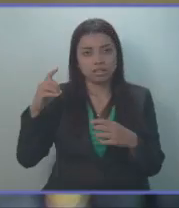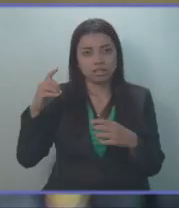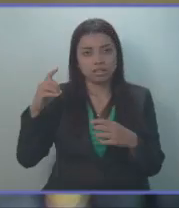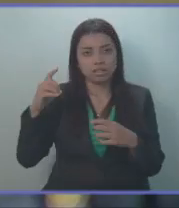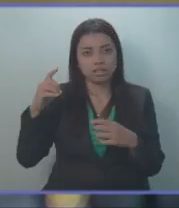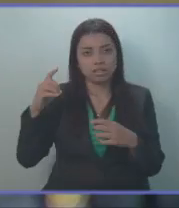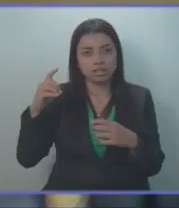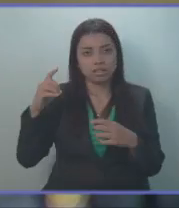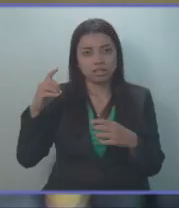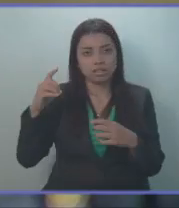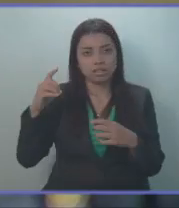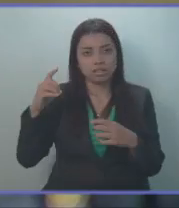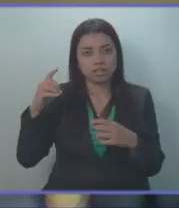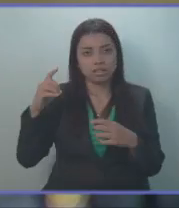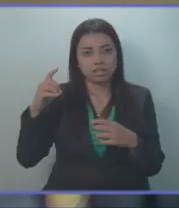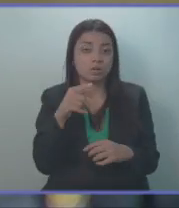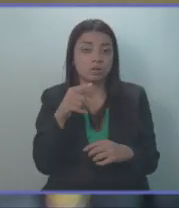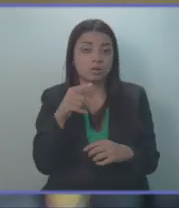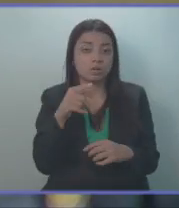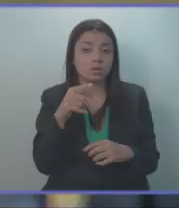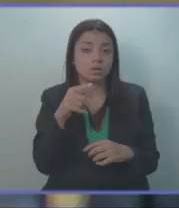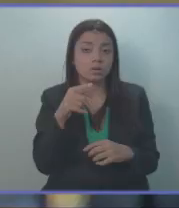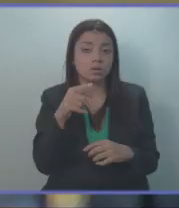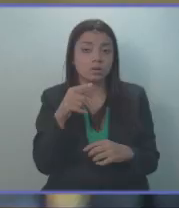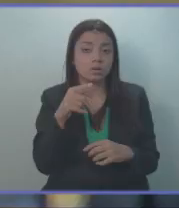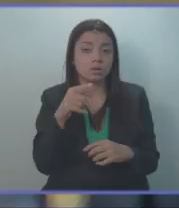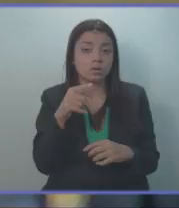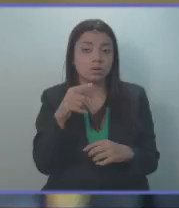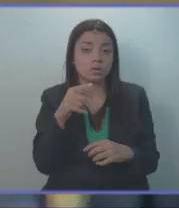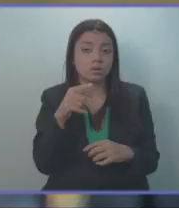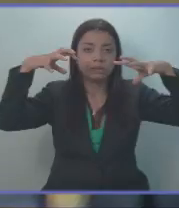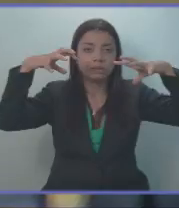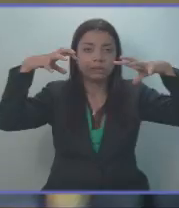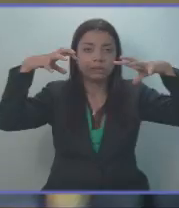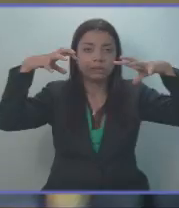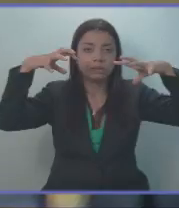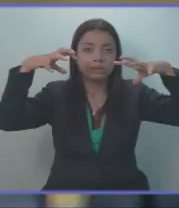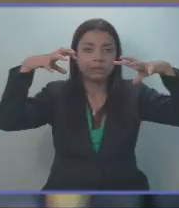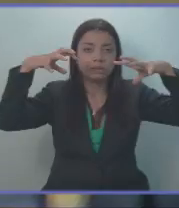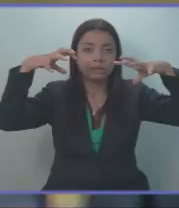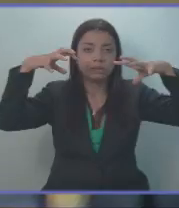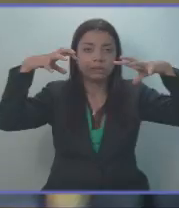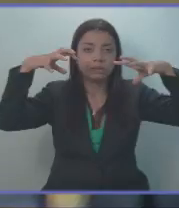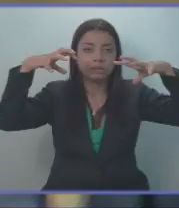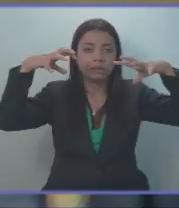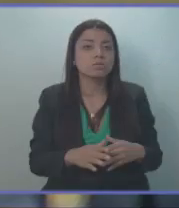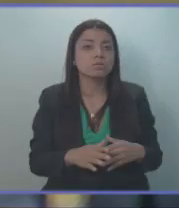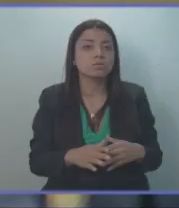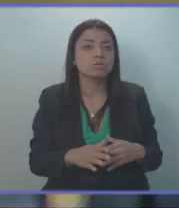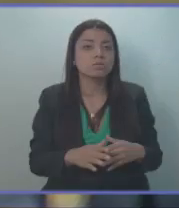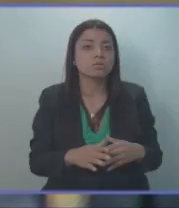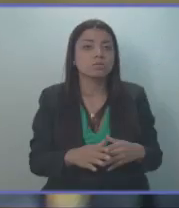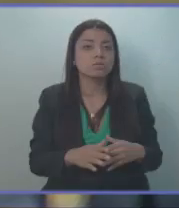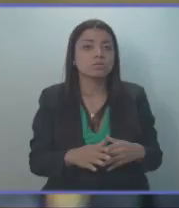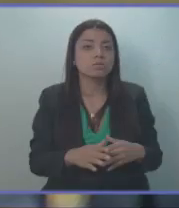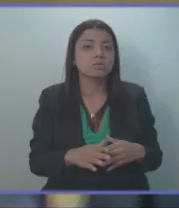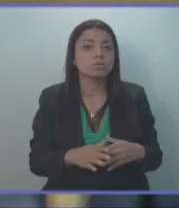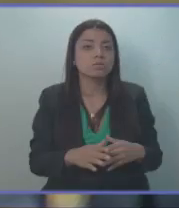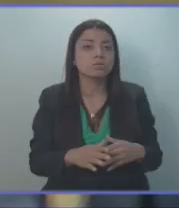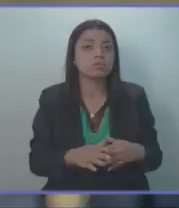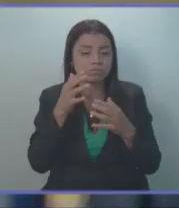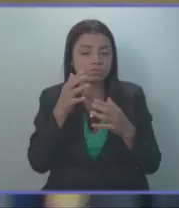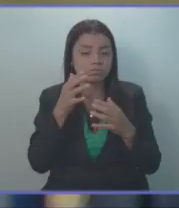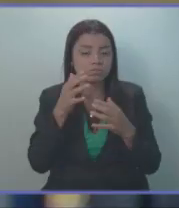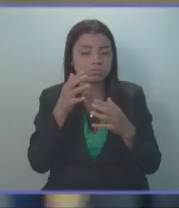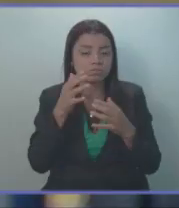alerta roja por la sequía severa 2018. Para tal fin, en el artículo 2 del